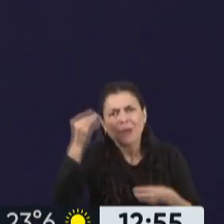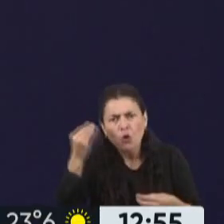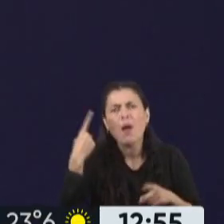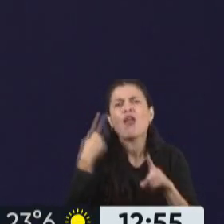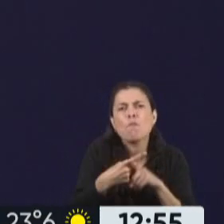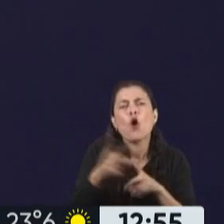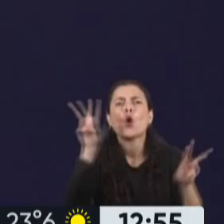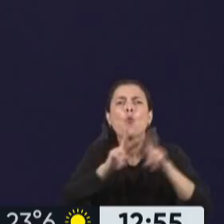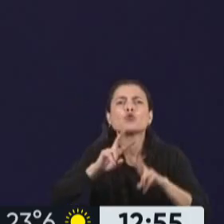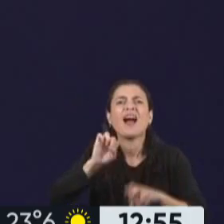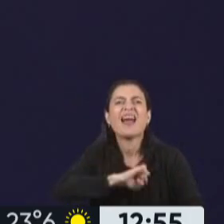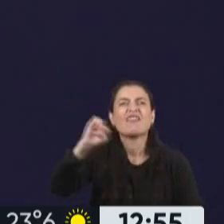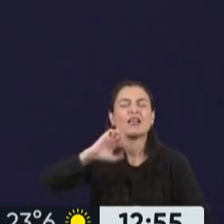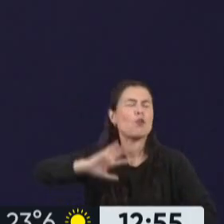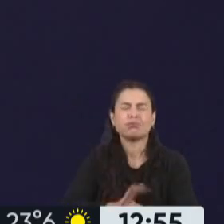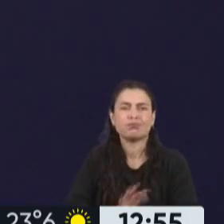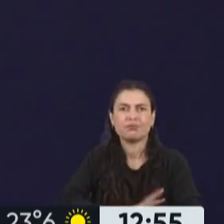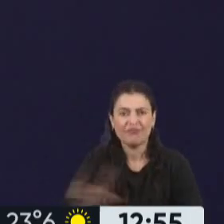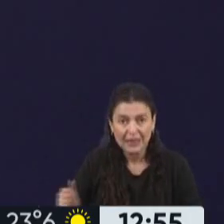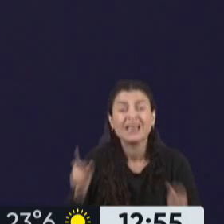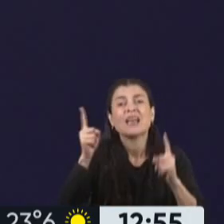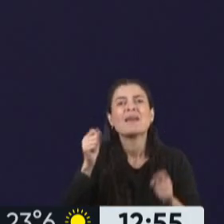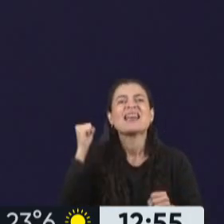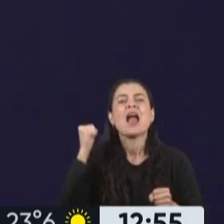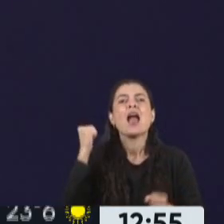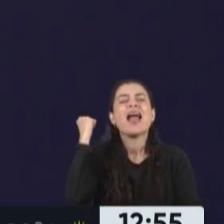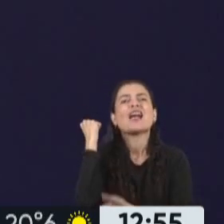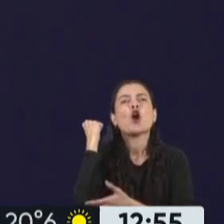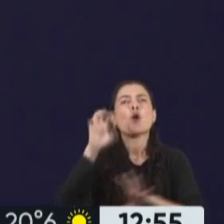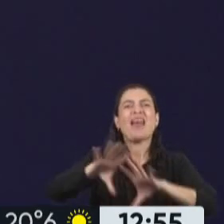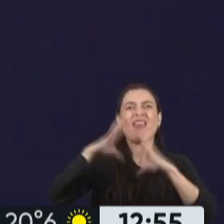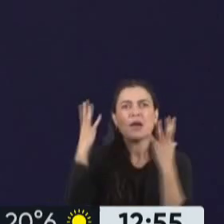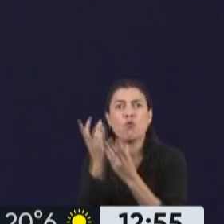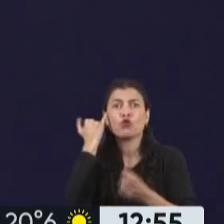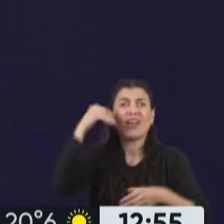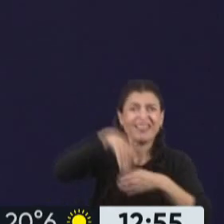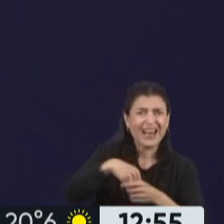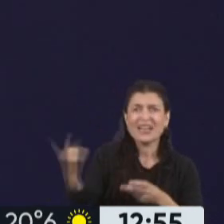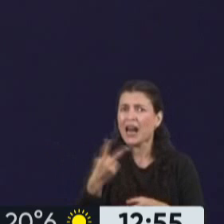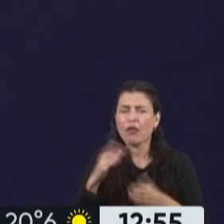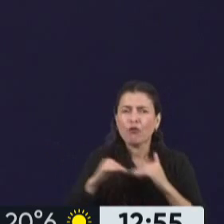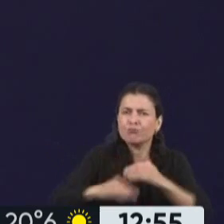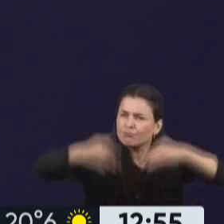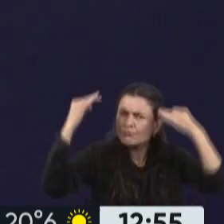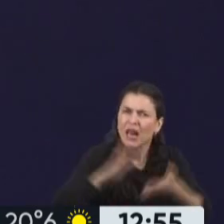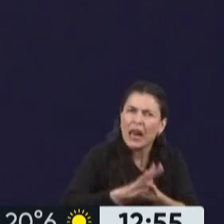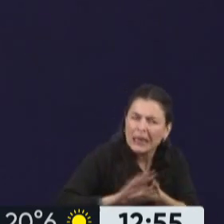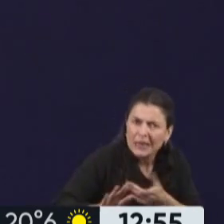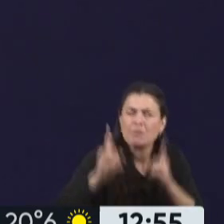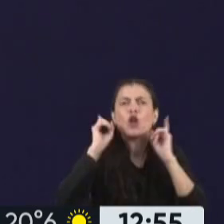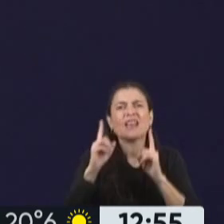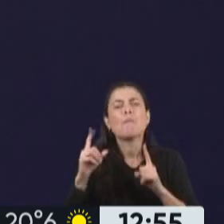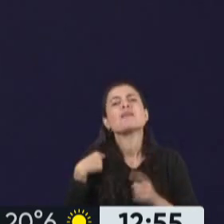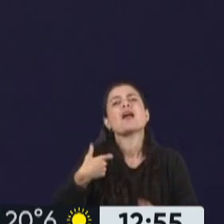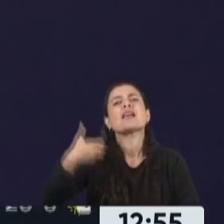terminar con la inflación, terminar de ordenar la macroeconomía, que Argentina siga creciendo, que las inversiones sigan fluyendo a una velocidad cada vez